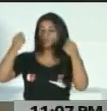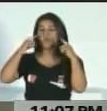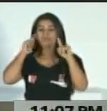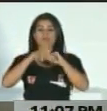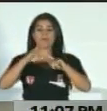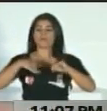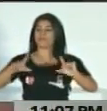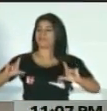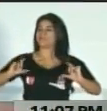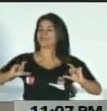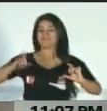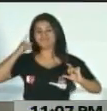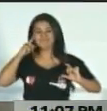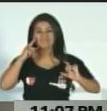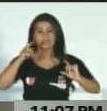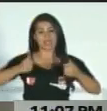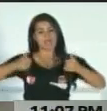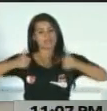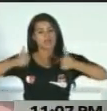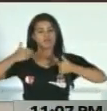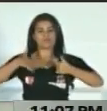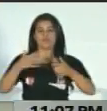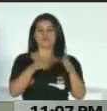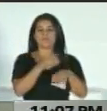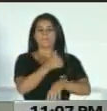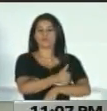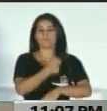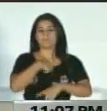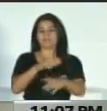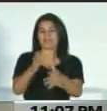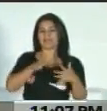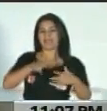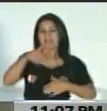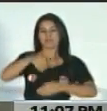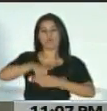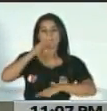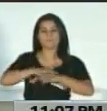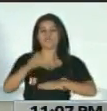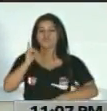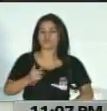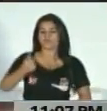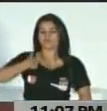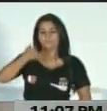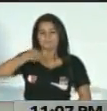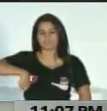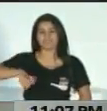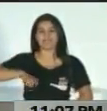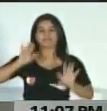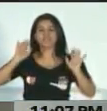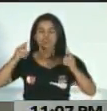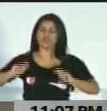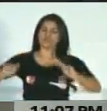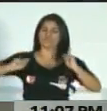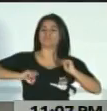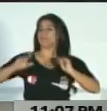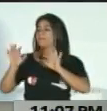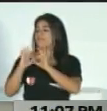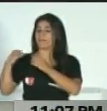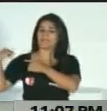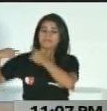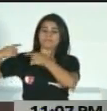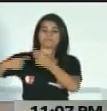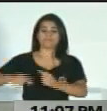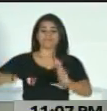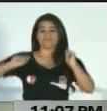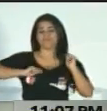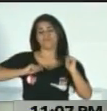unas primarias y ser el candidato de la MUD y ganar mis elecciones, porque yo debo ser presidente. Estoy destinado por mi familia a